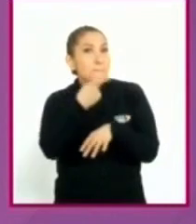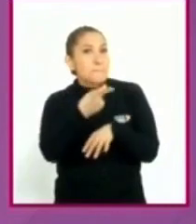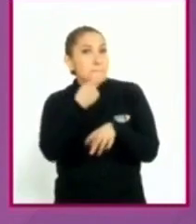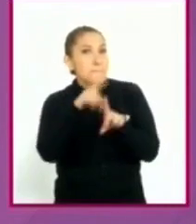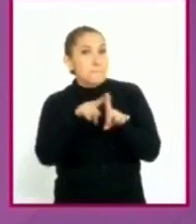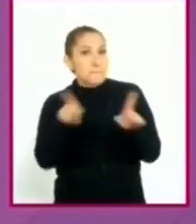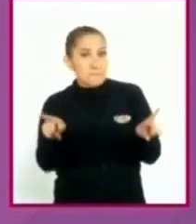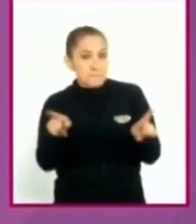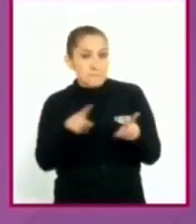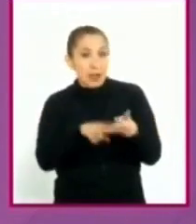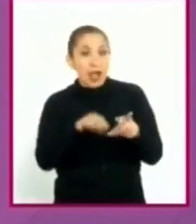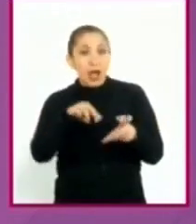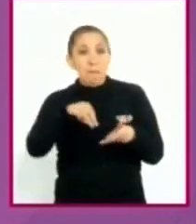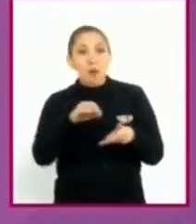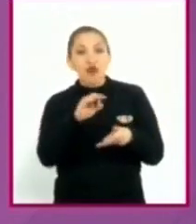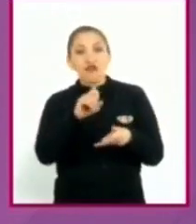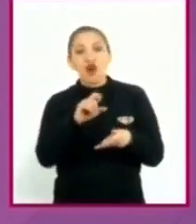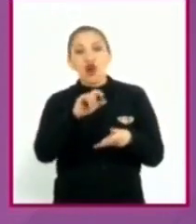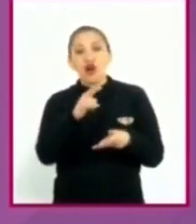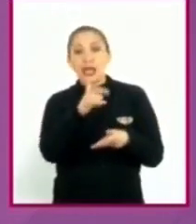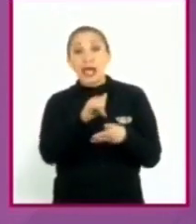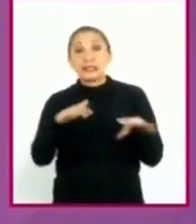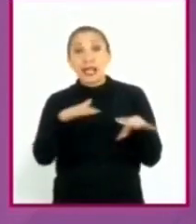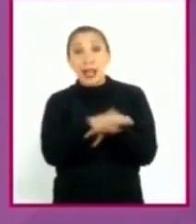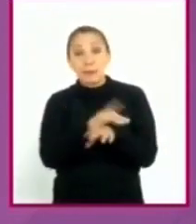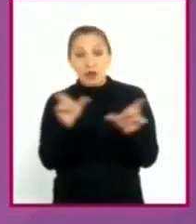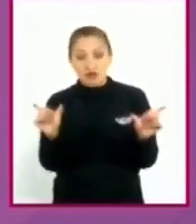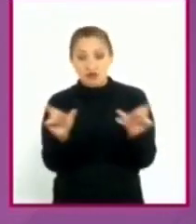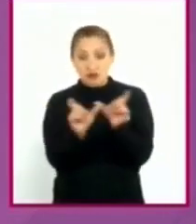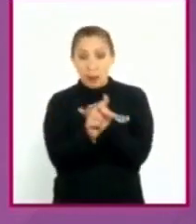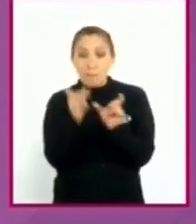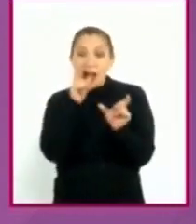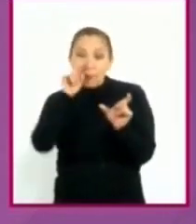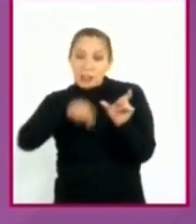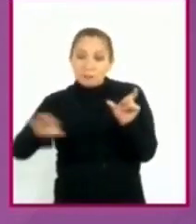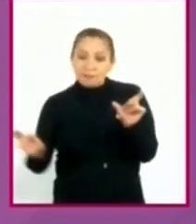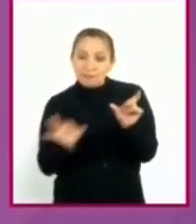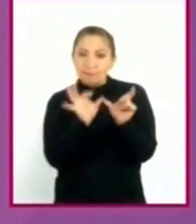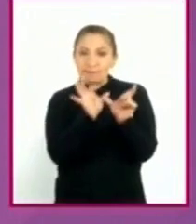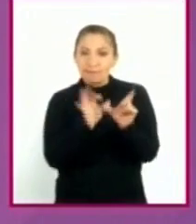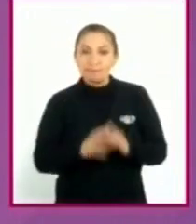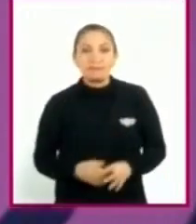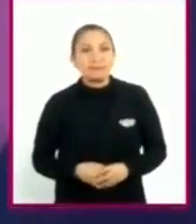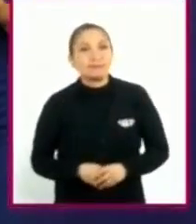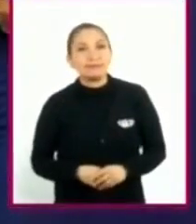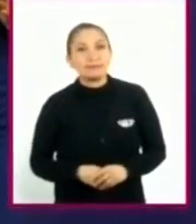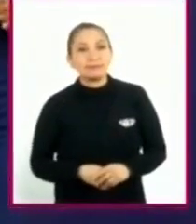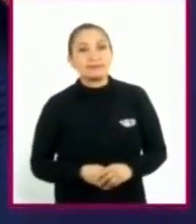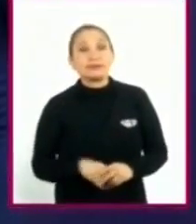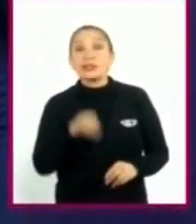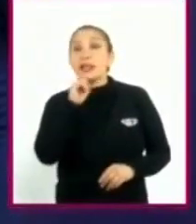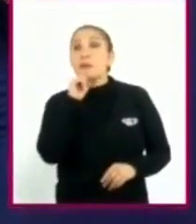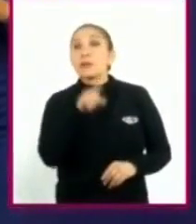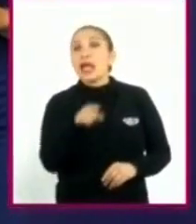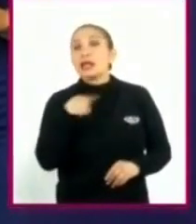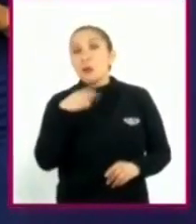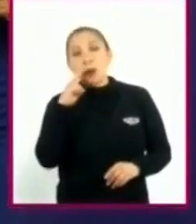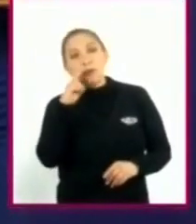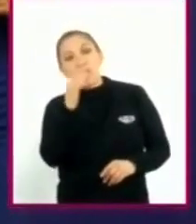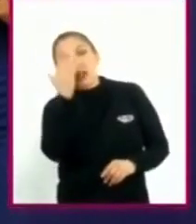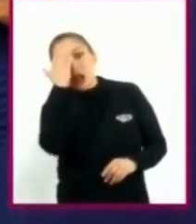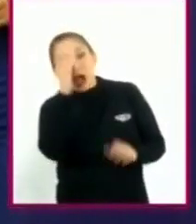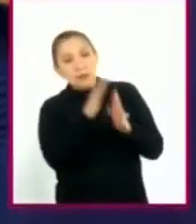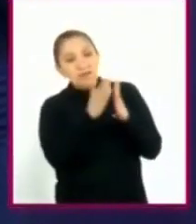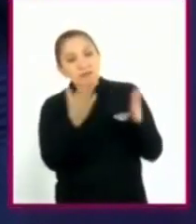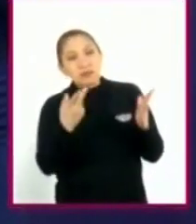pronunciación; morfológicas, por cambios en la conformación de las palabras. También nos acercamos a la